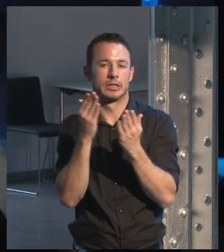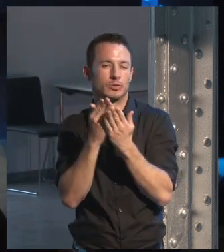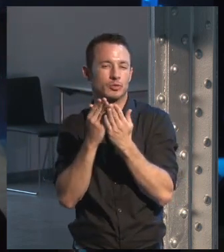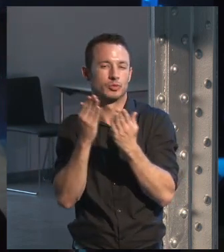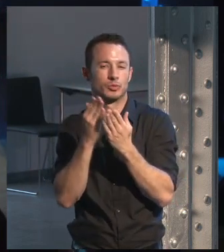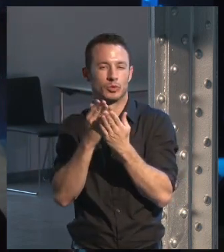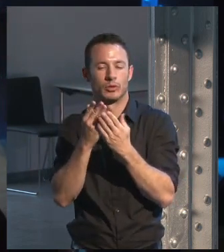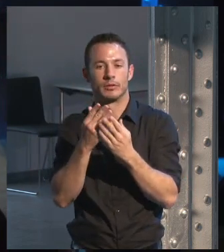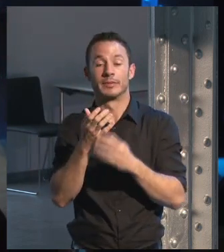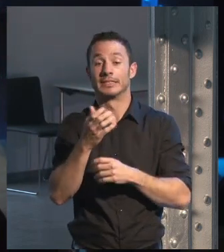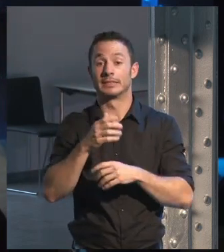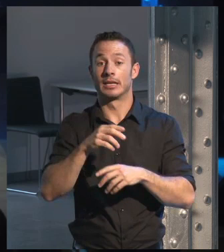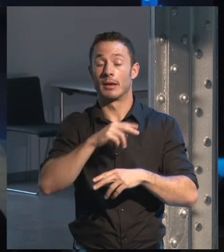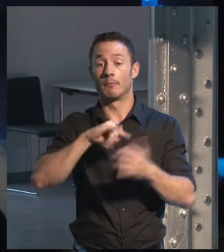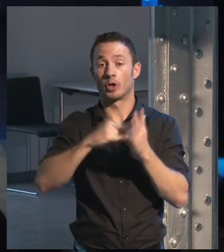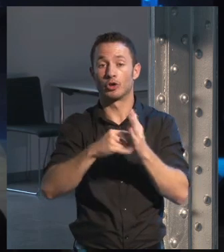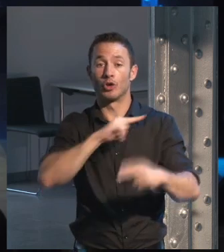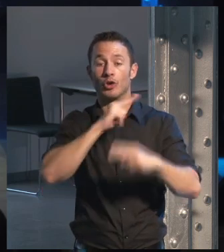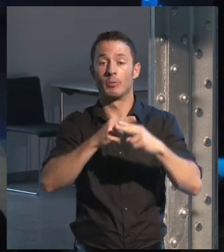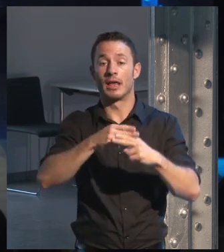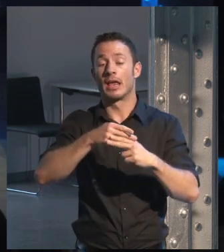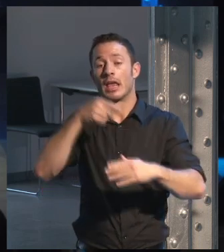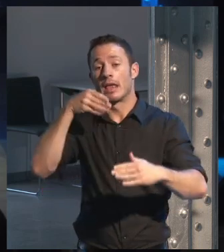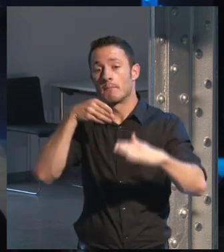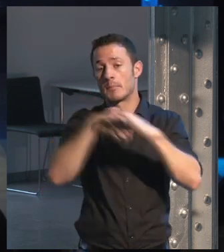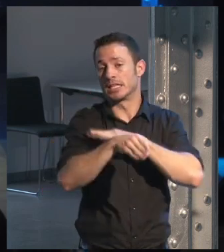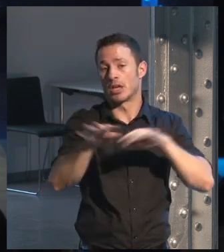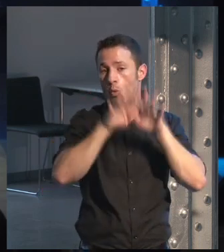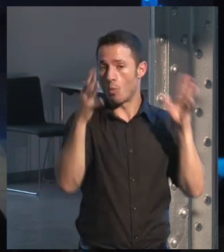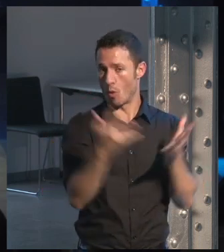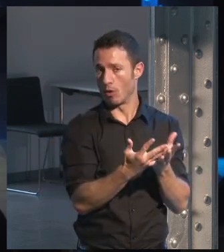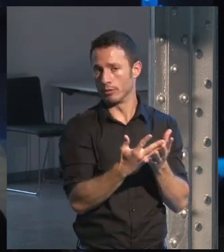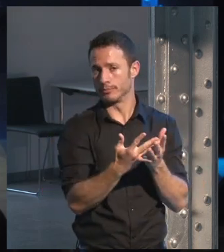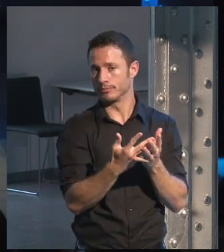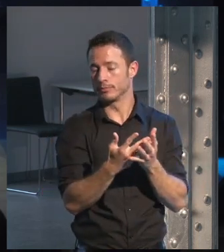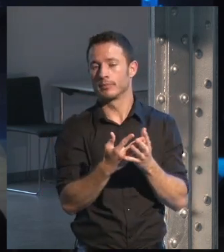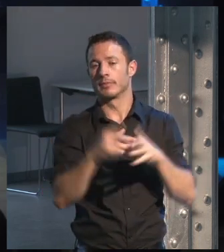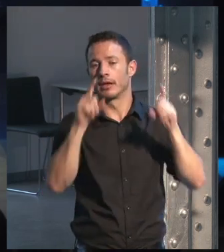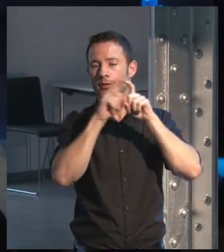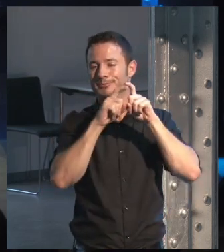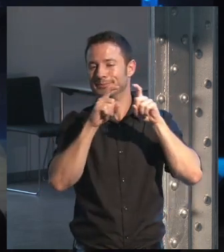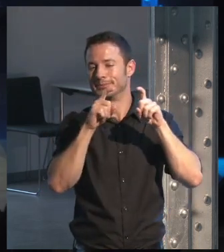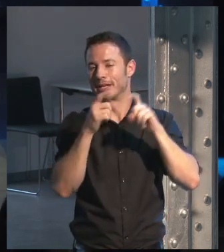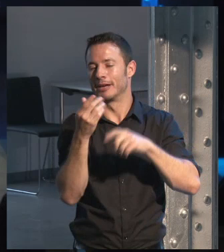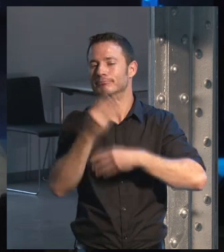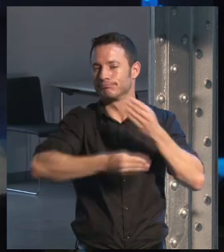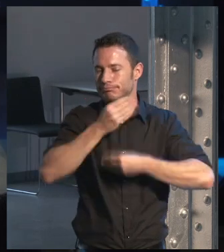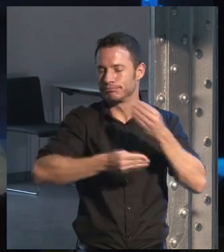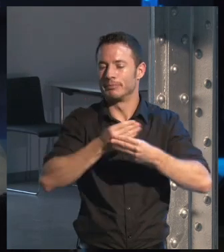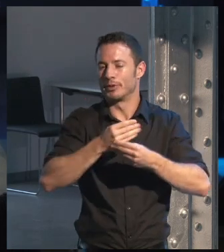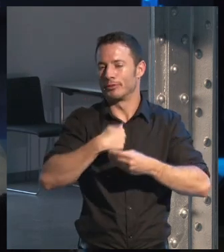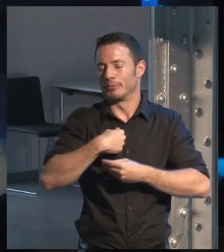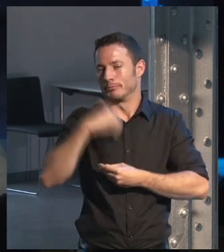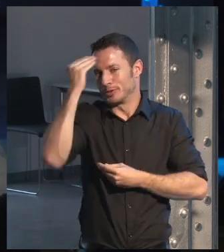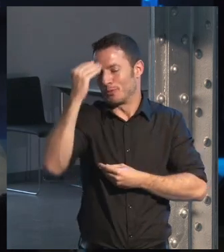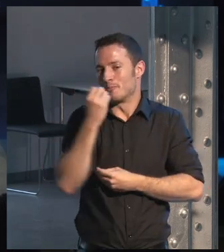el proyecto Immersive Wall, lo ha hecho la compañía Inmedia Studio, y yo creo que lo mejor es que lo veamos y que lo conozcamos de la